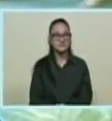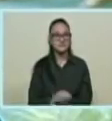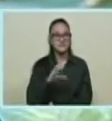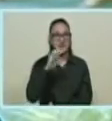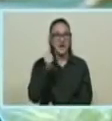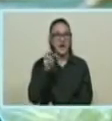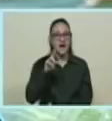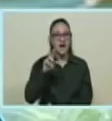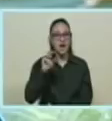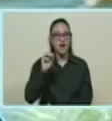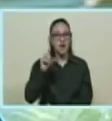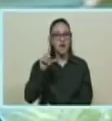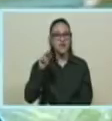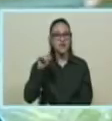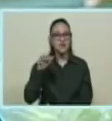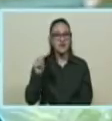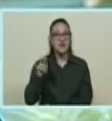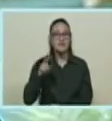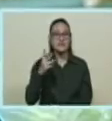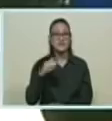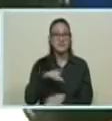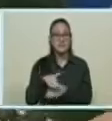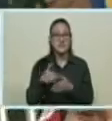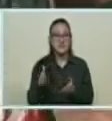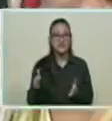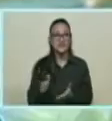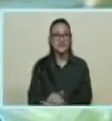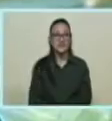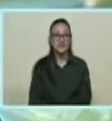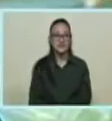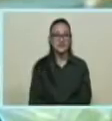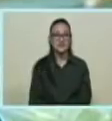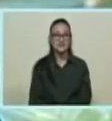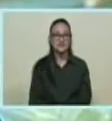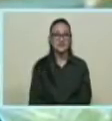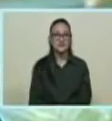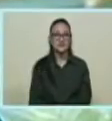Carolina Sestari, viceministra.